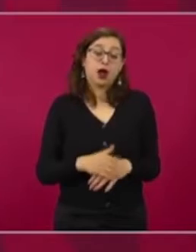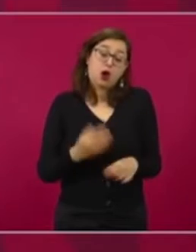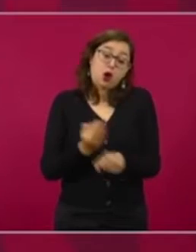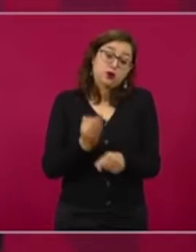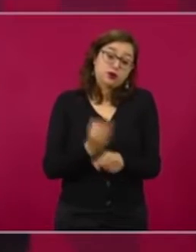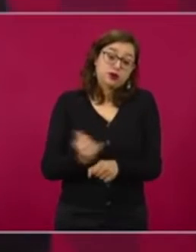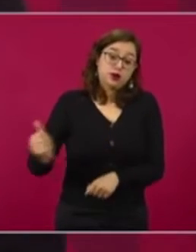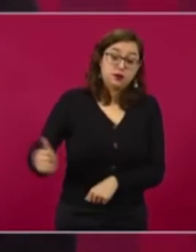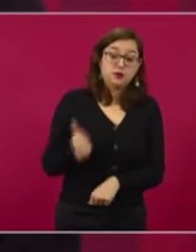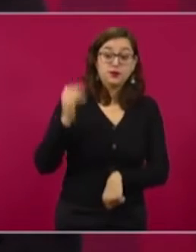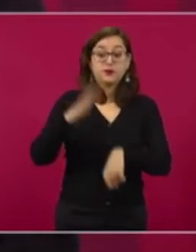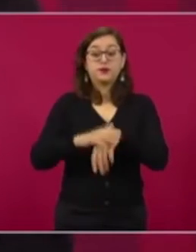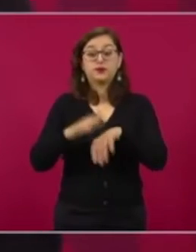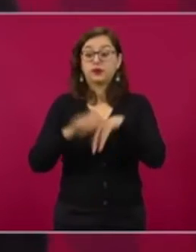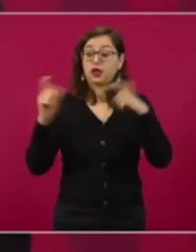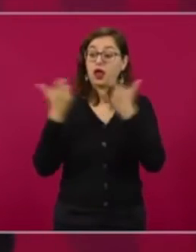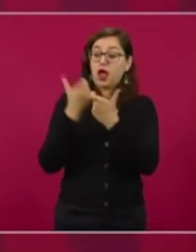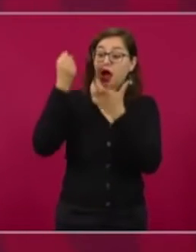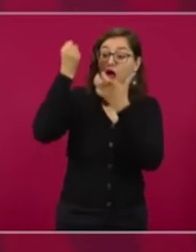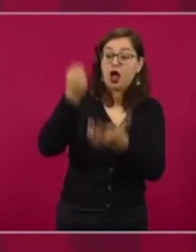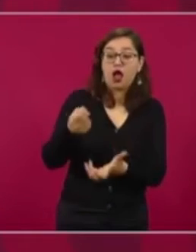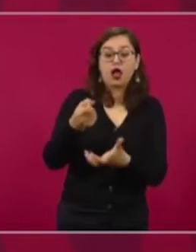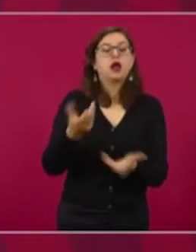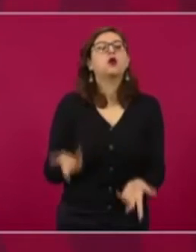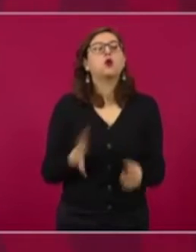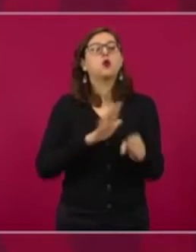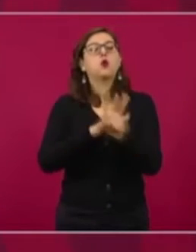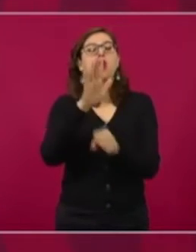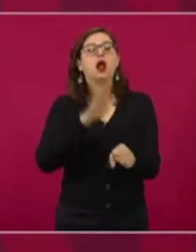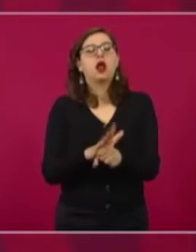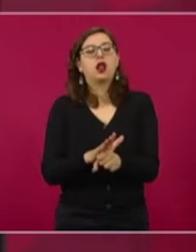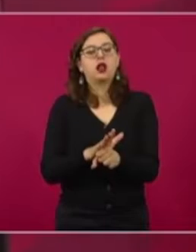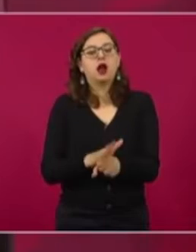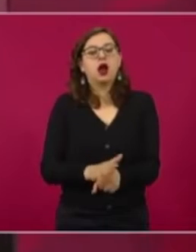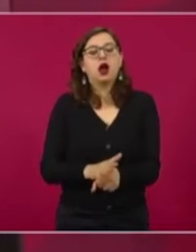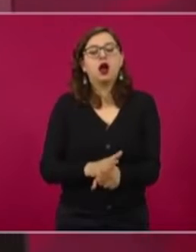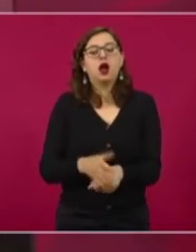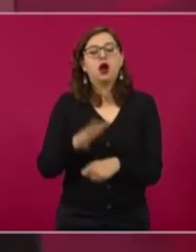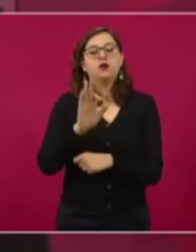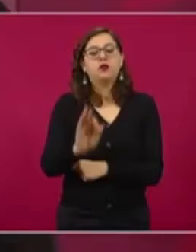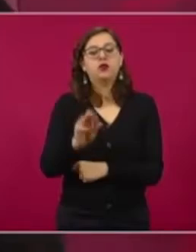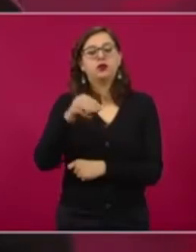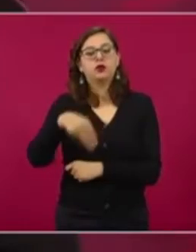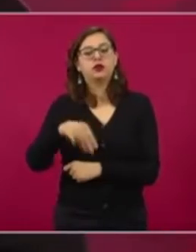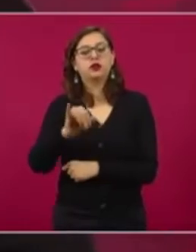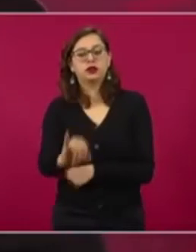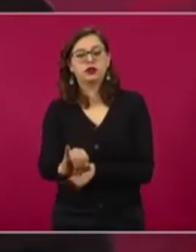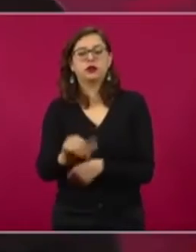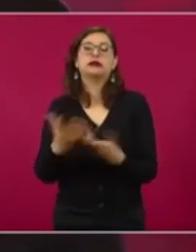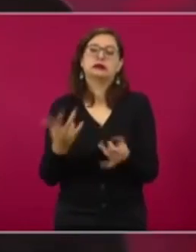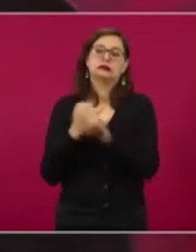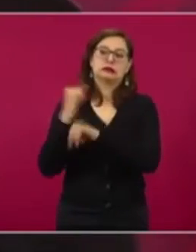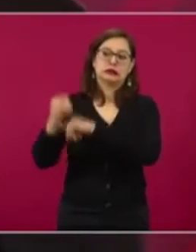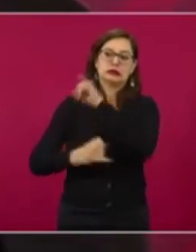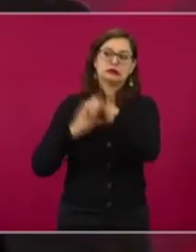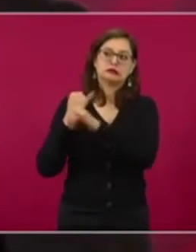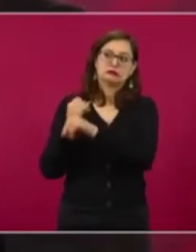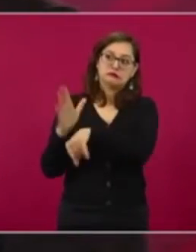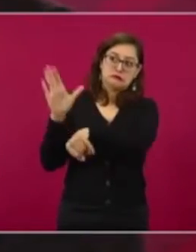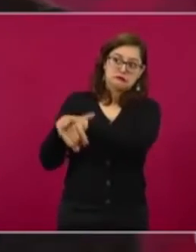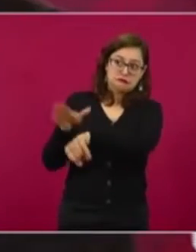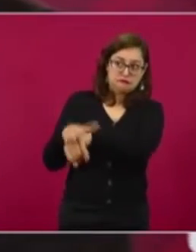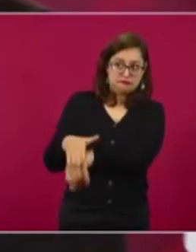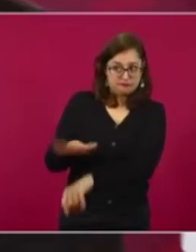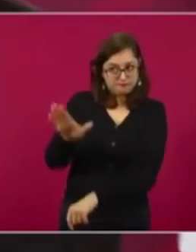Internacional con el propósito de que le den un trato justo